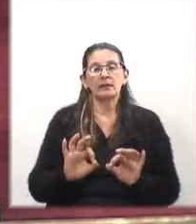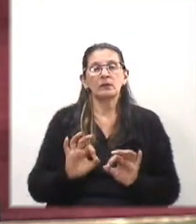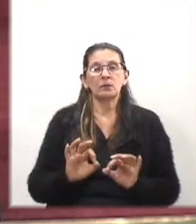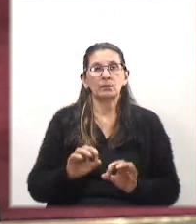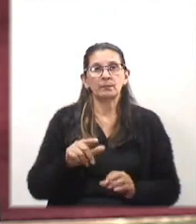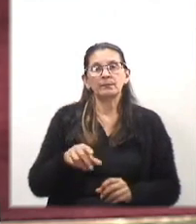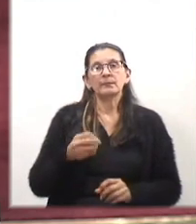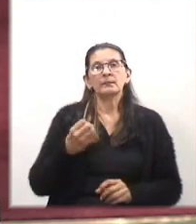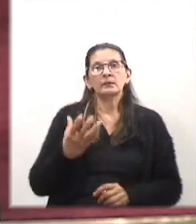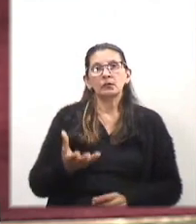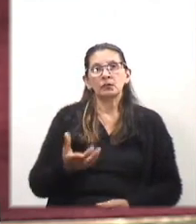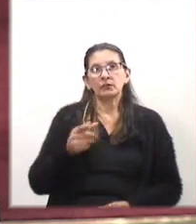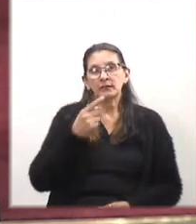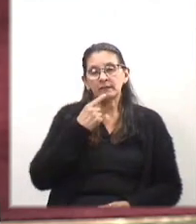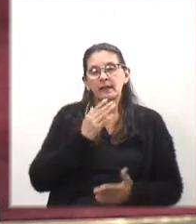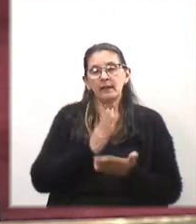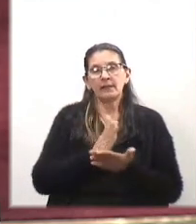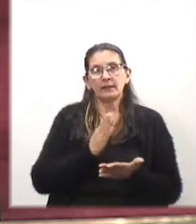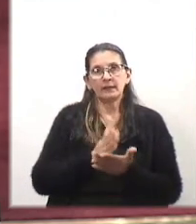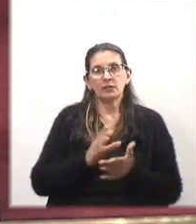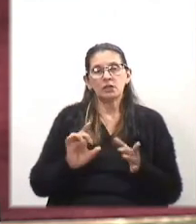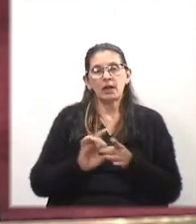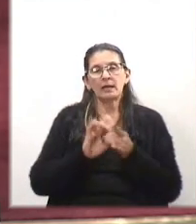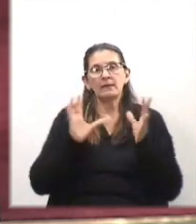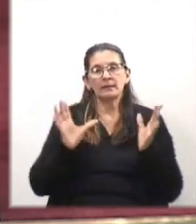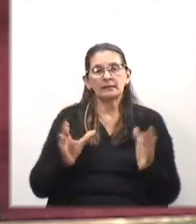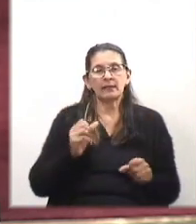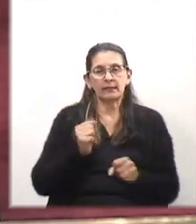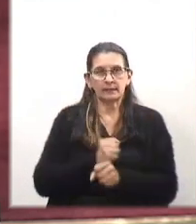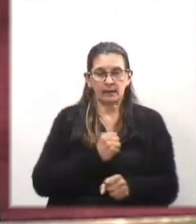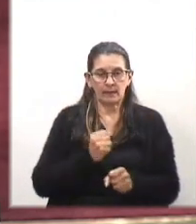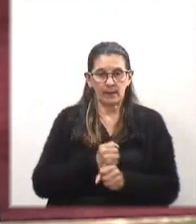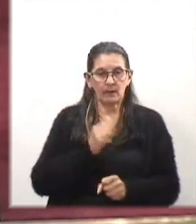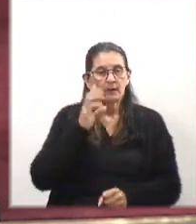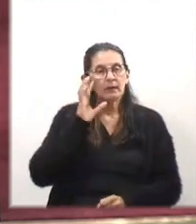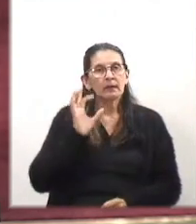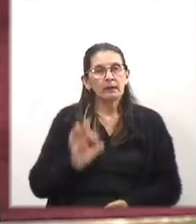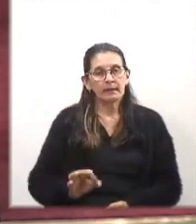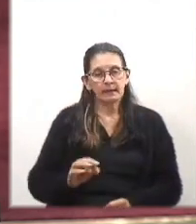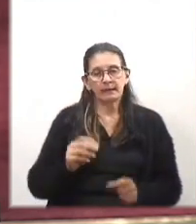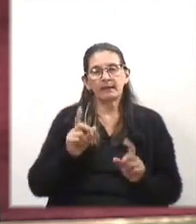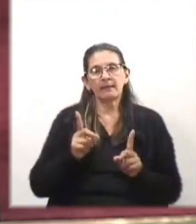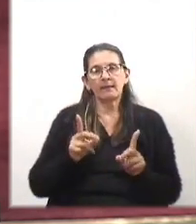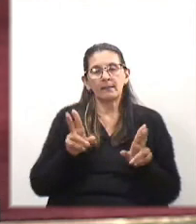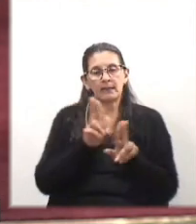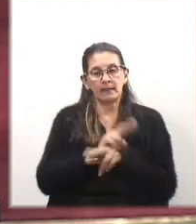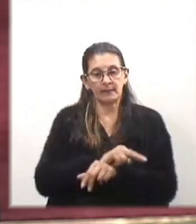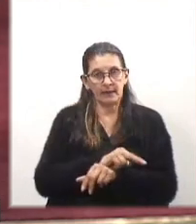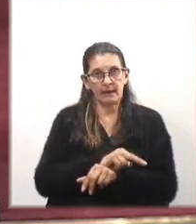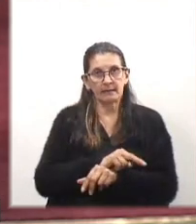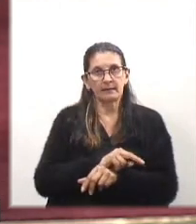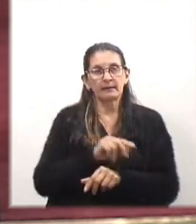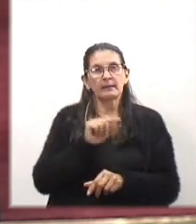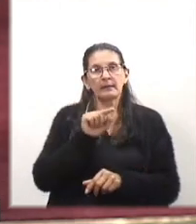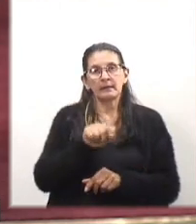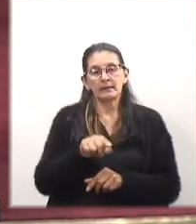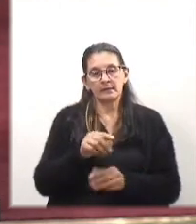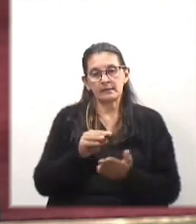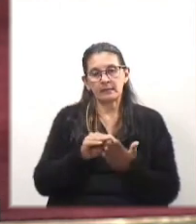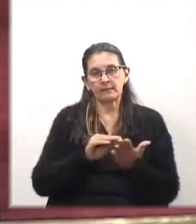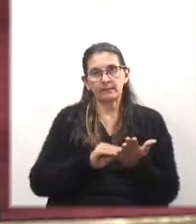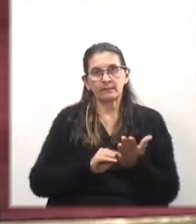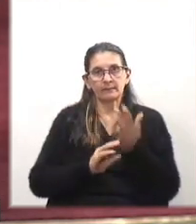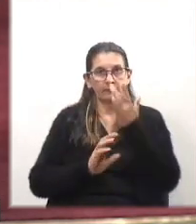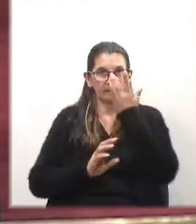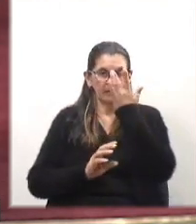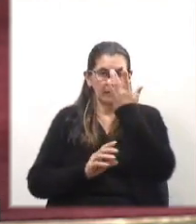exclusividad, lo cual colide con el derecho a la libertad de trabajo. Creemos que se tendría que eliminar esa opción también,